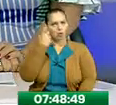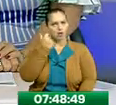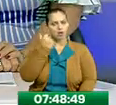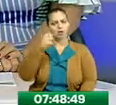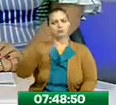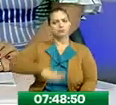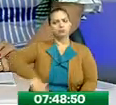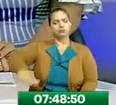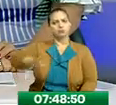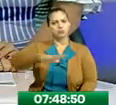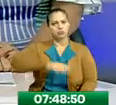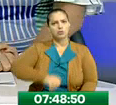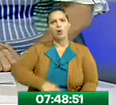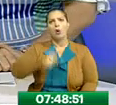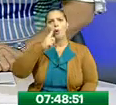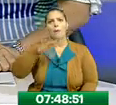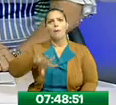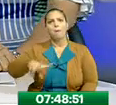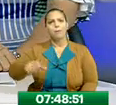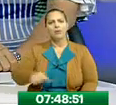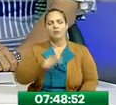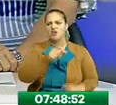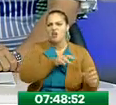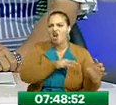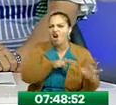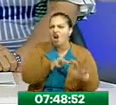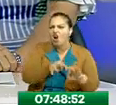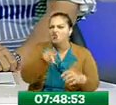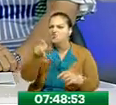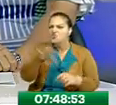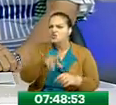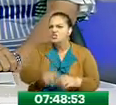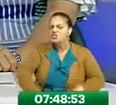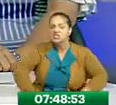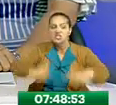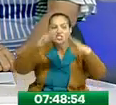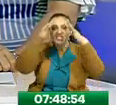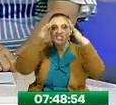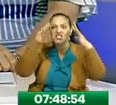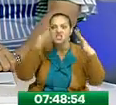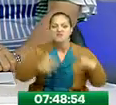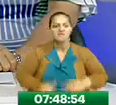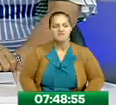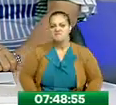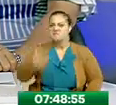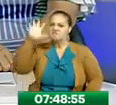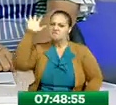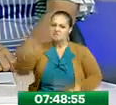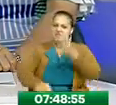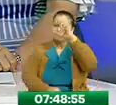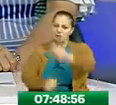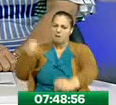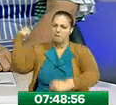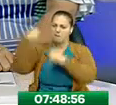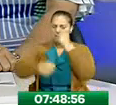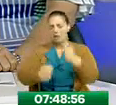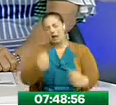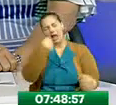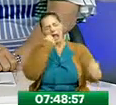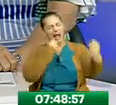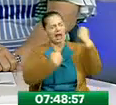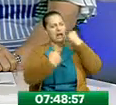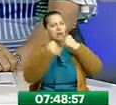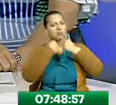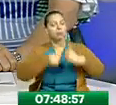La Suay. Moradores de ese sector dicen estar cansados de Lampa y advierten con hacer justicia por sus propias